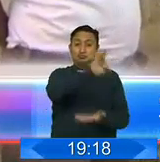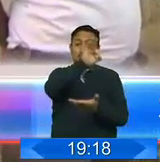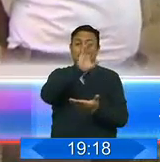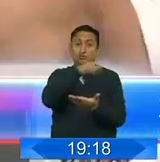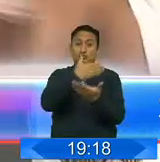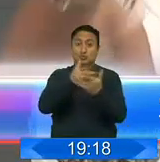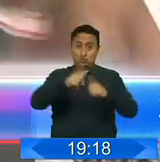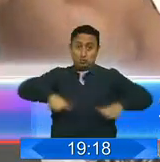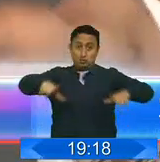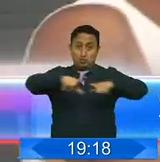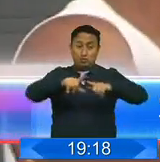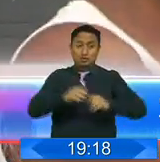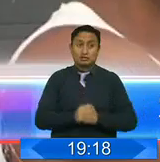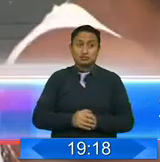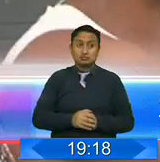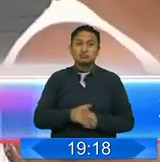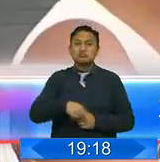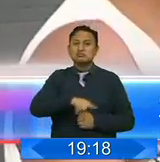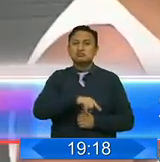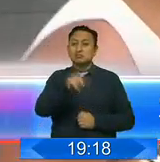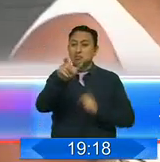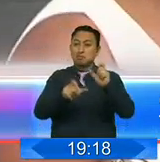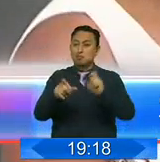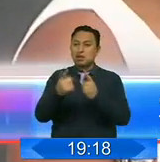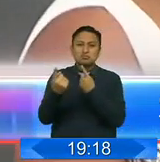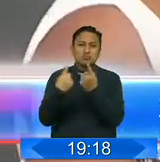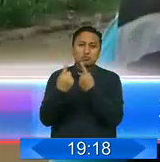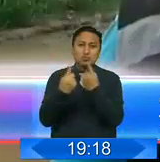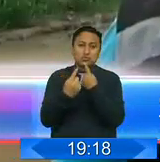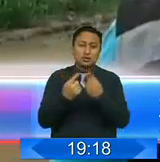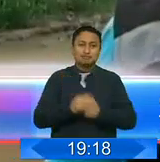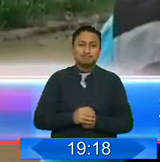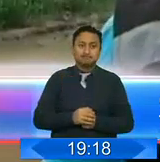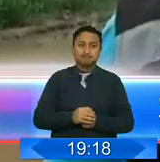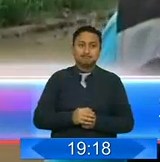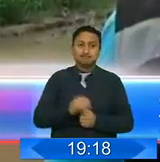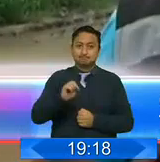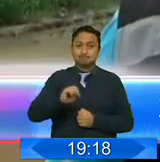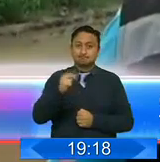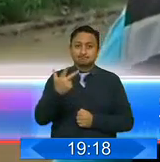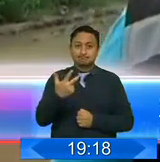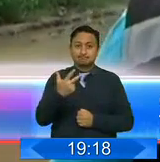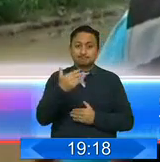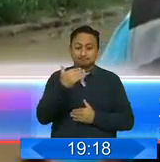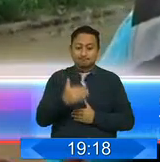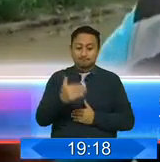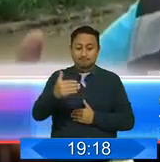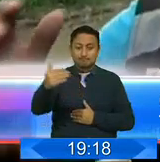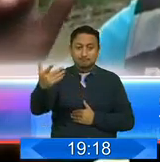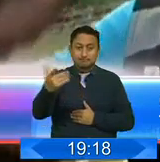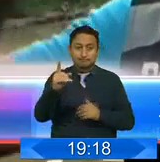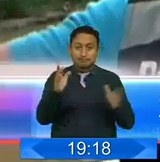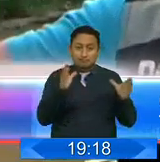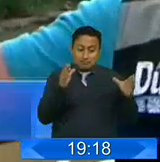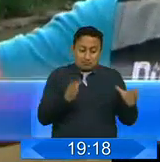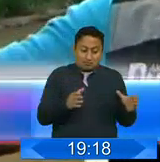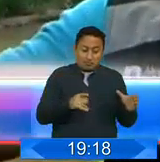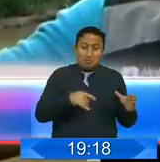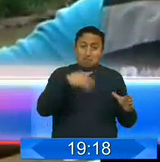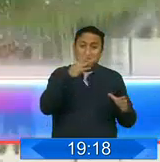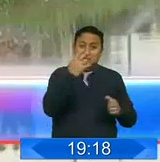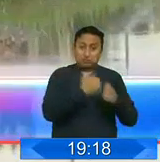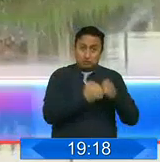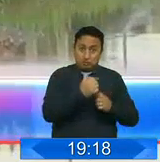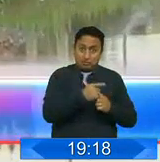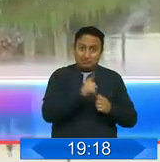hasta el sitio para entablar diálogo con la comunidad. Se han hecho tres fases. La primera fase se atendió a los lugares con mayor